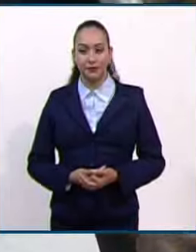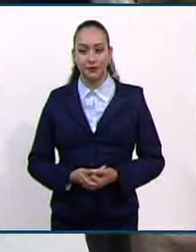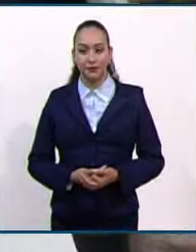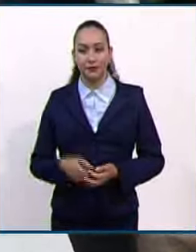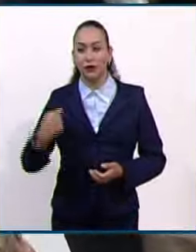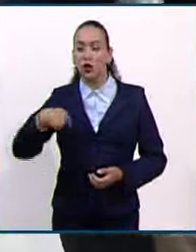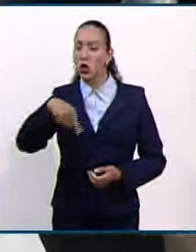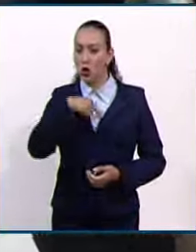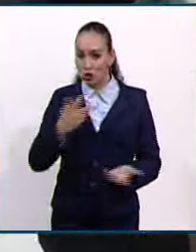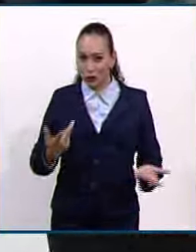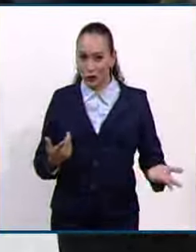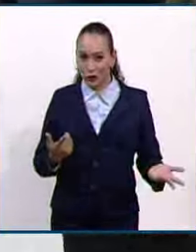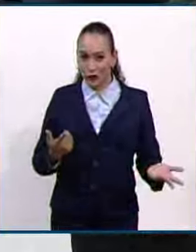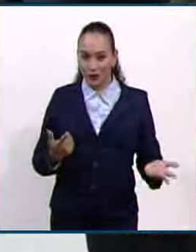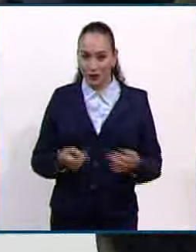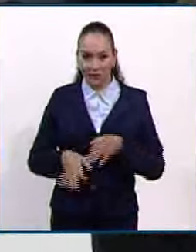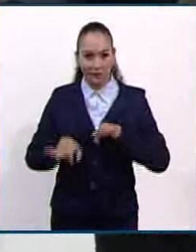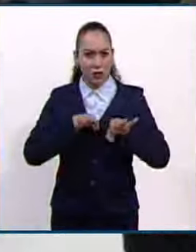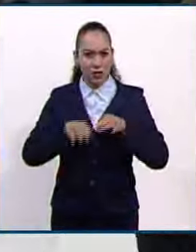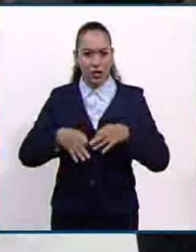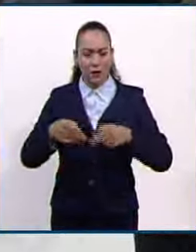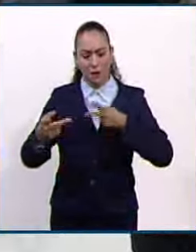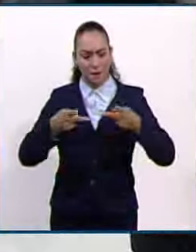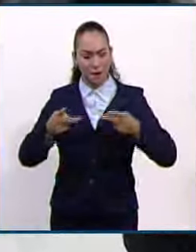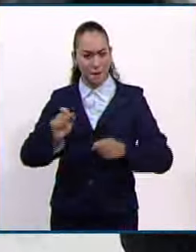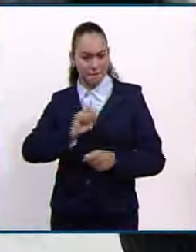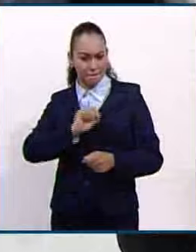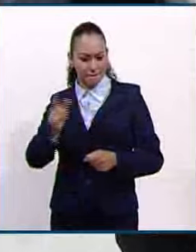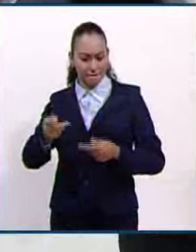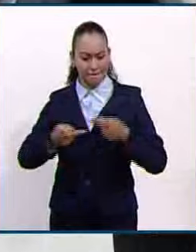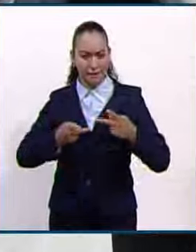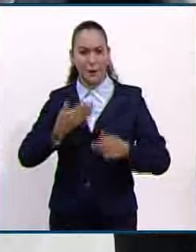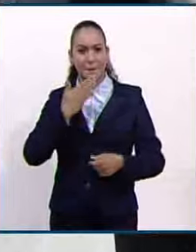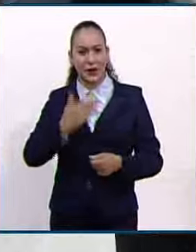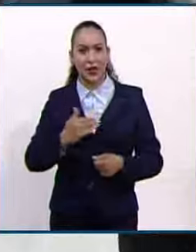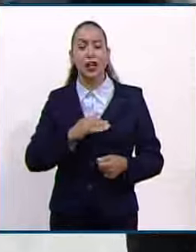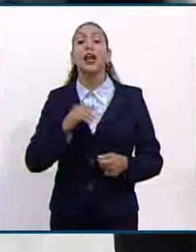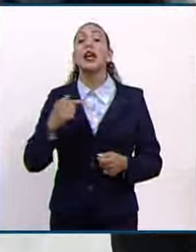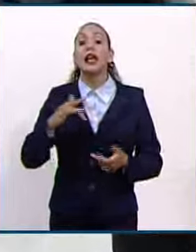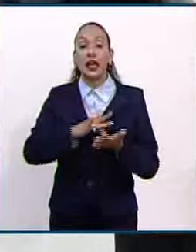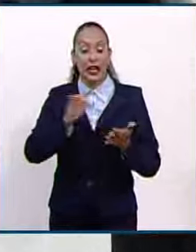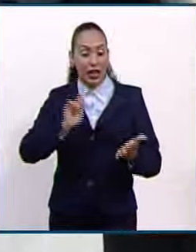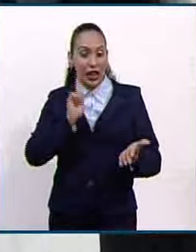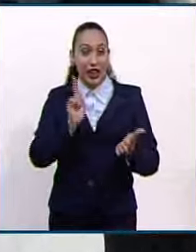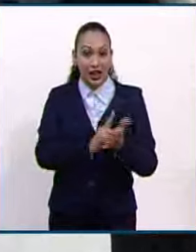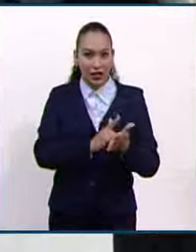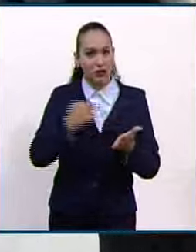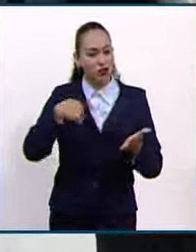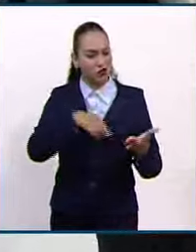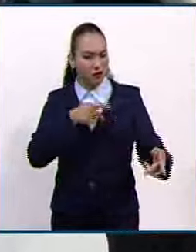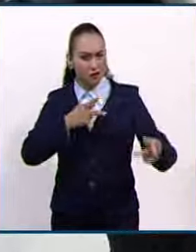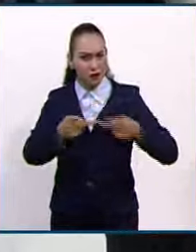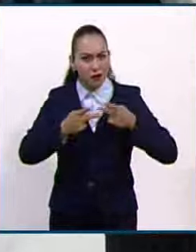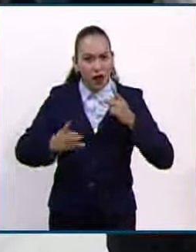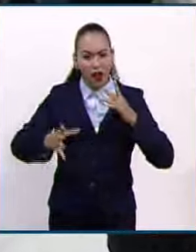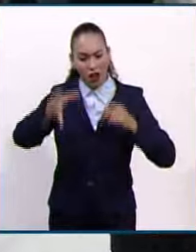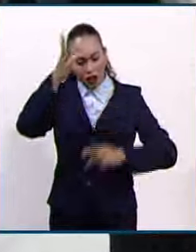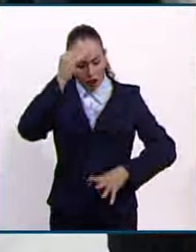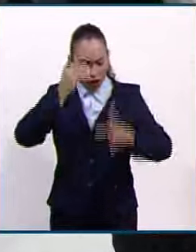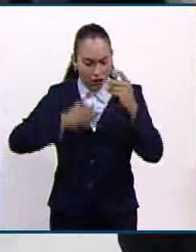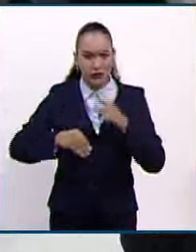Somos una clase formativa que se ampara en la formación, en la capacitación, en la preparación y la